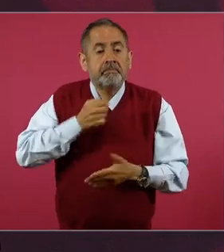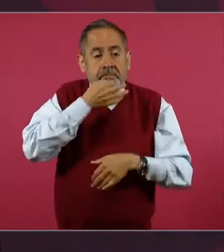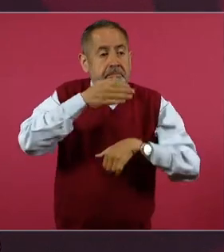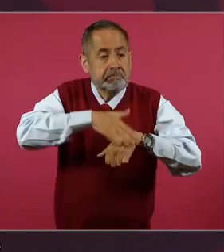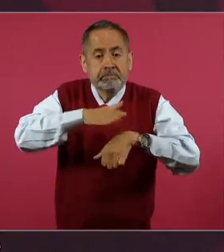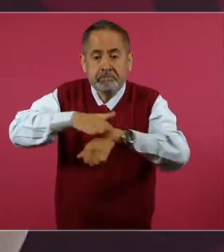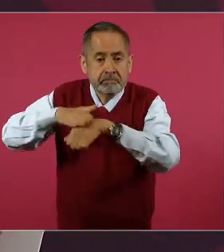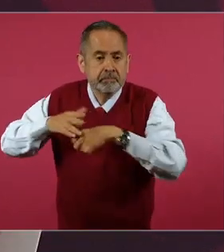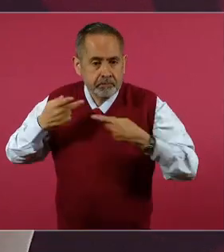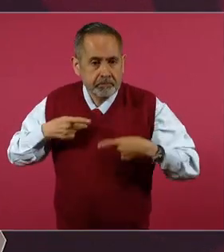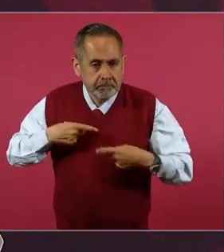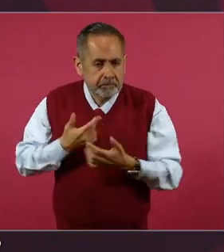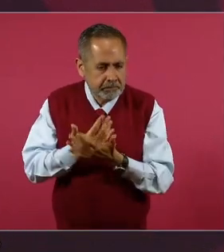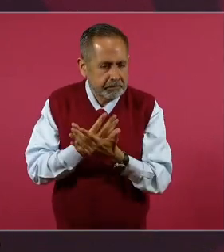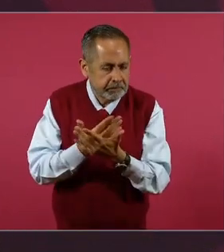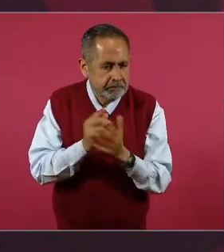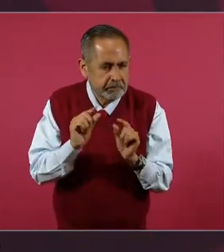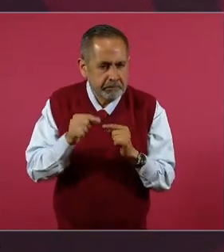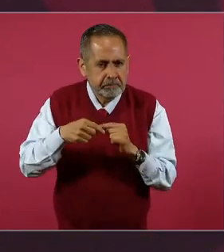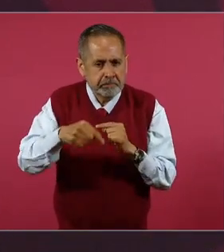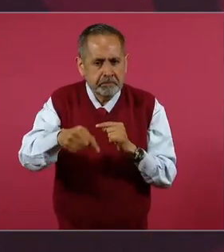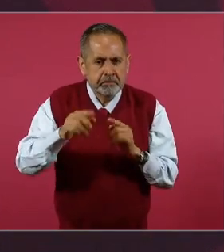gente que